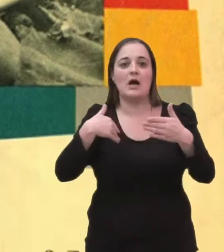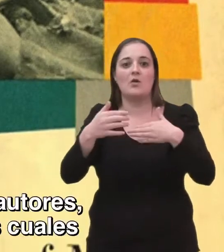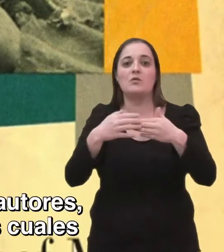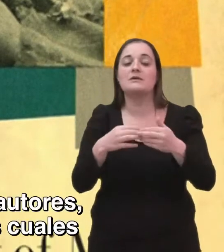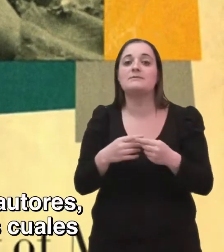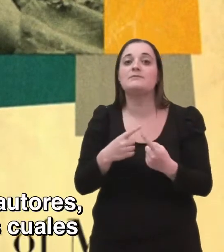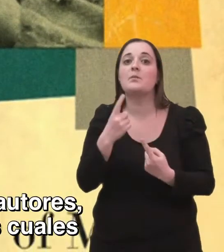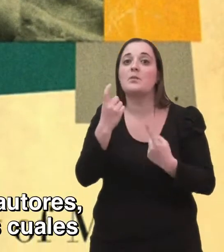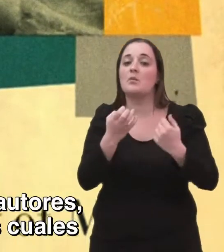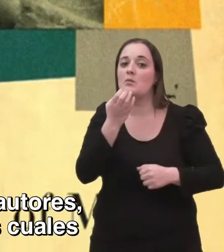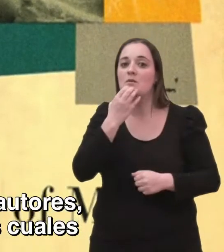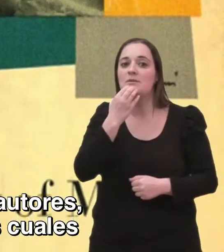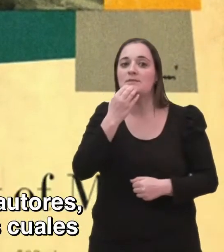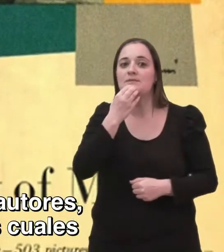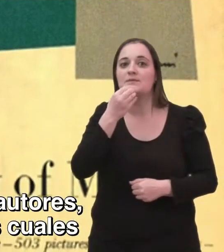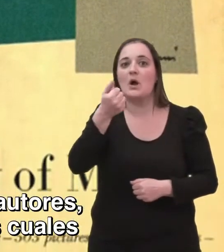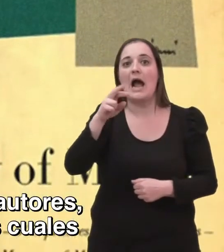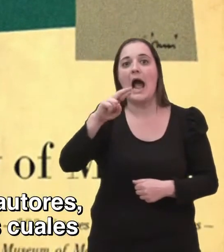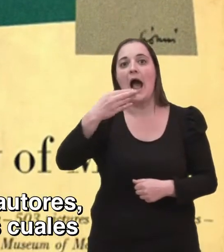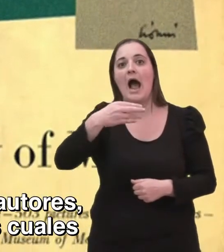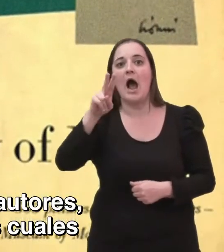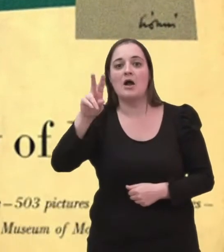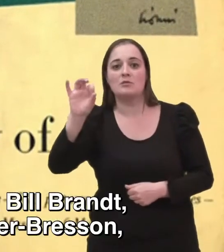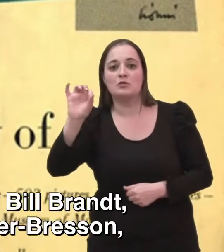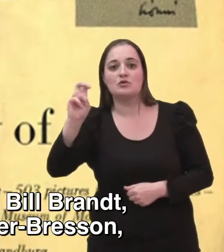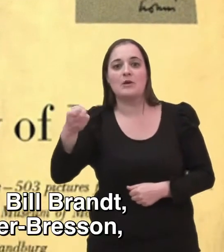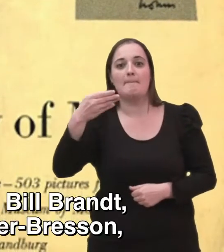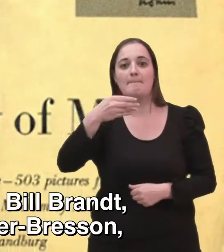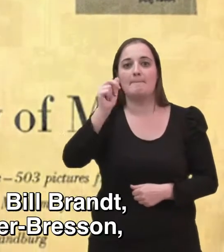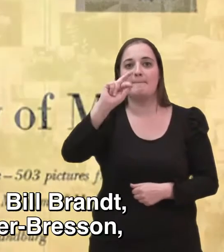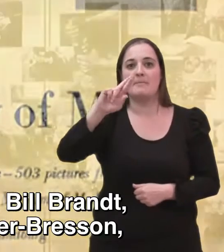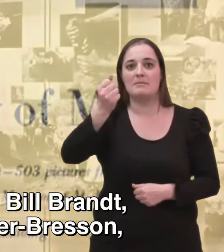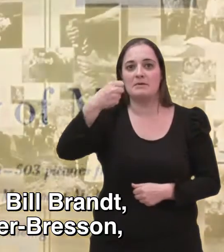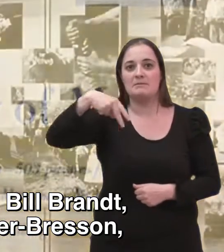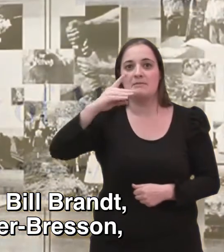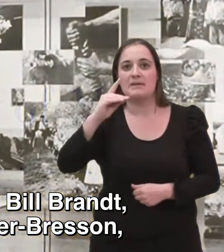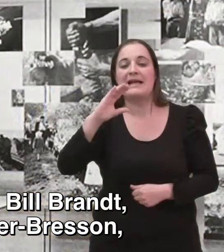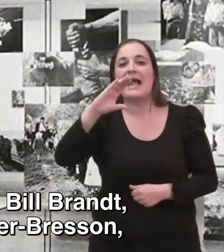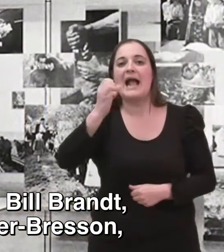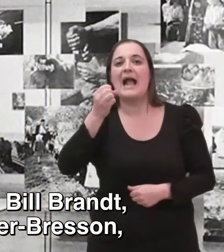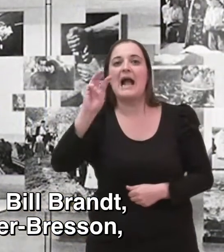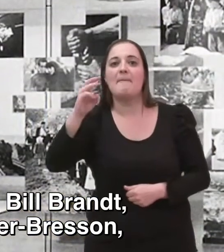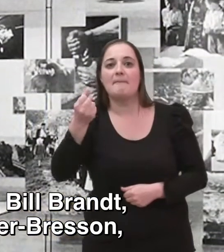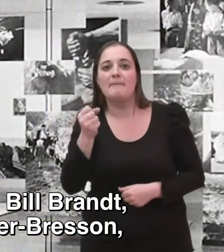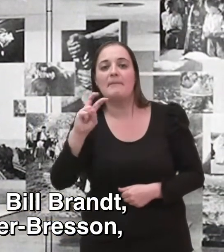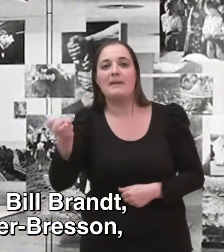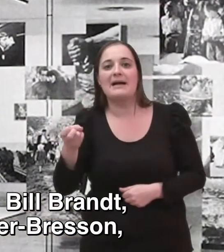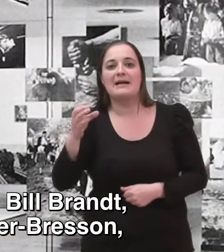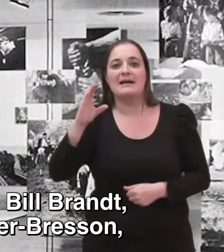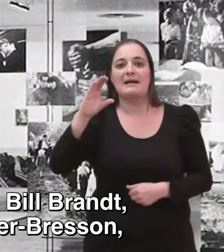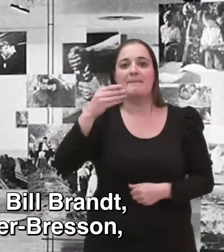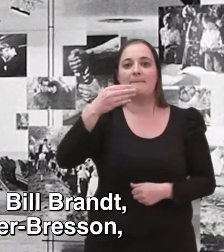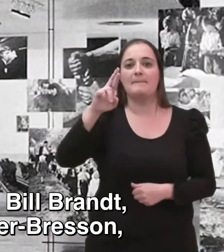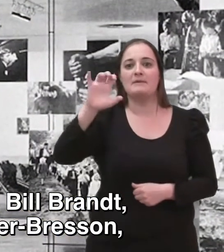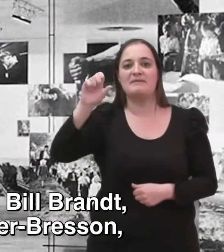participaron otros muchos autores, algunos de los cuales, como Diane Arbus, Bill Brandt,